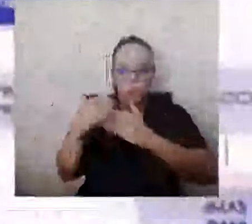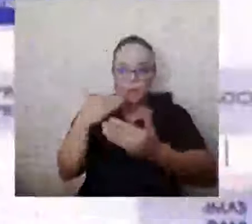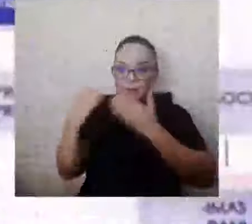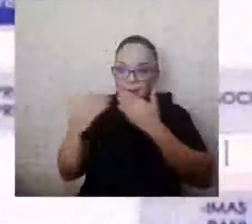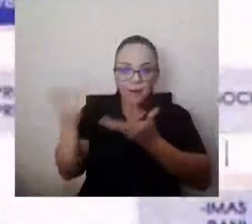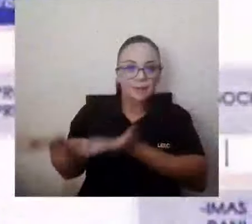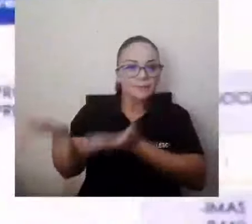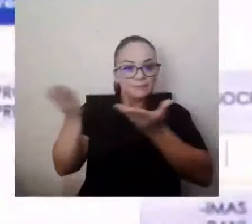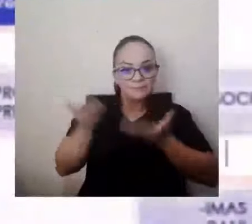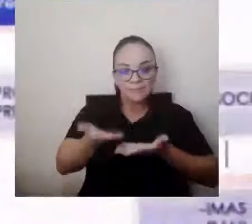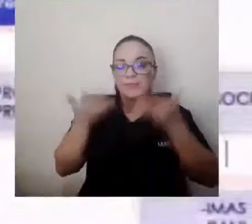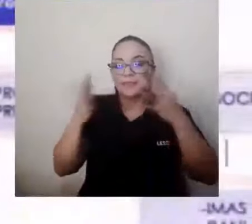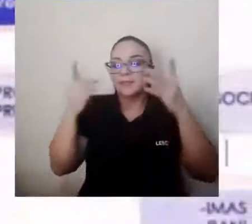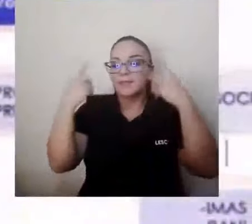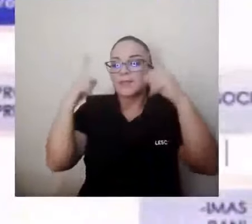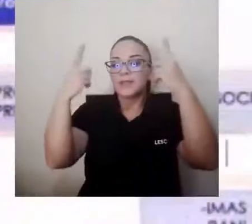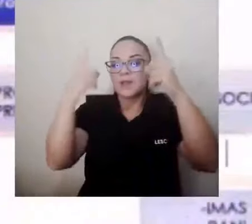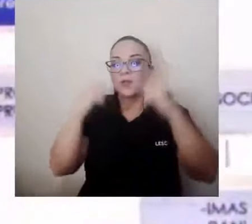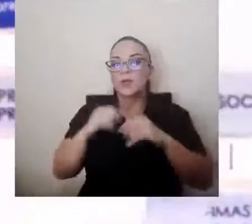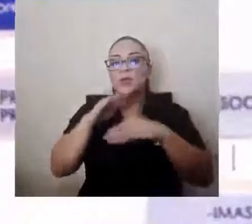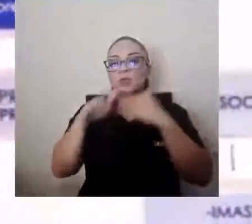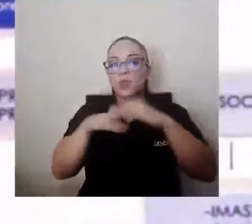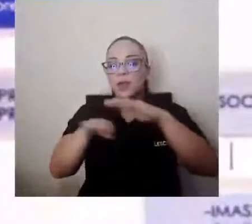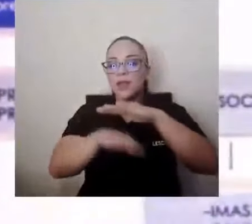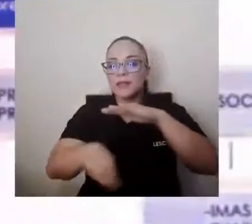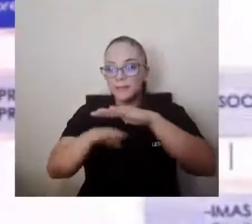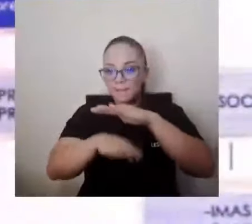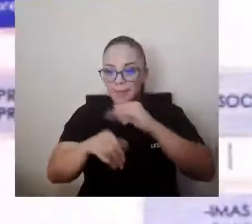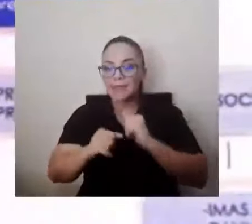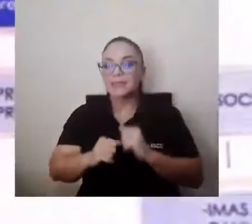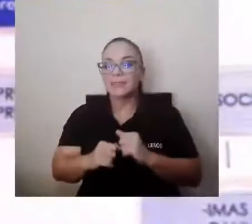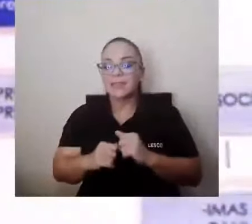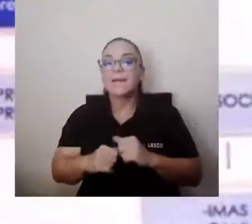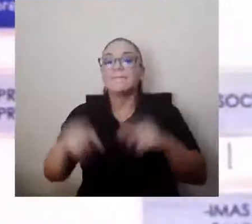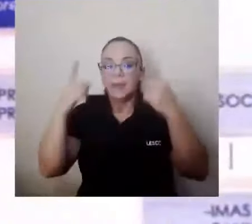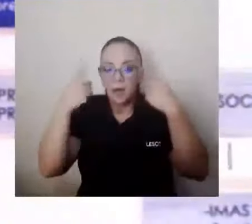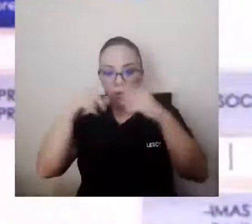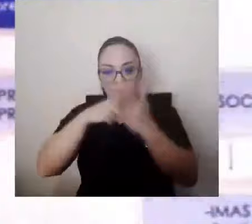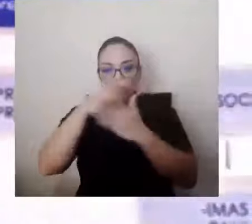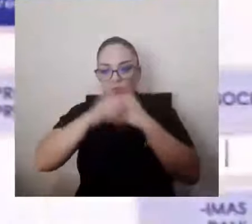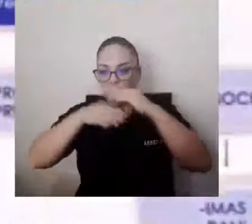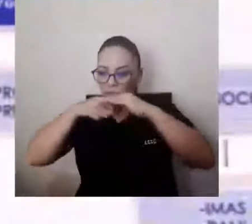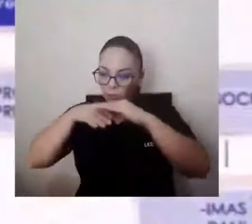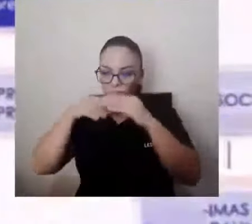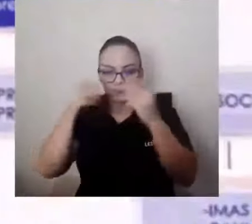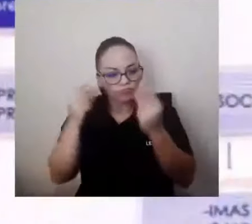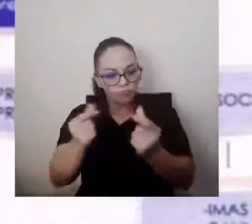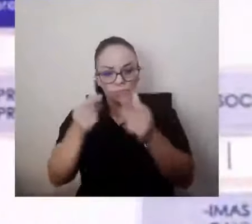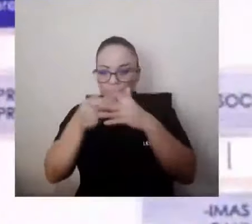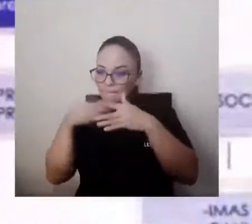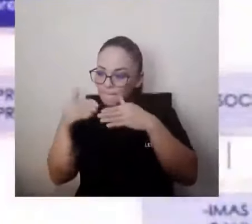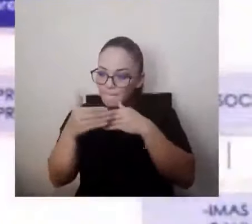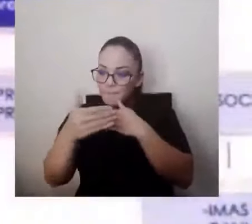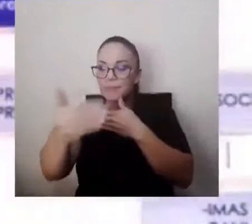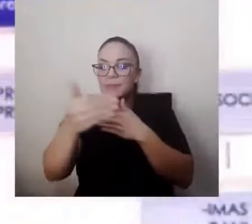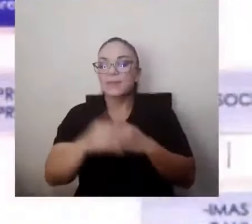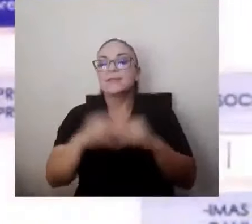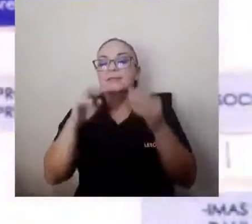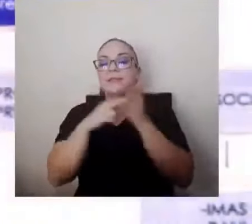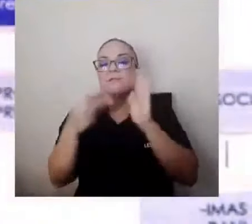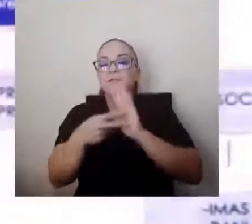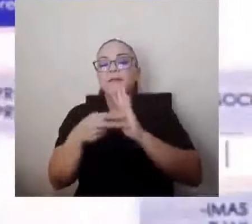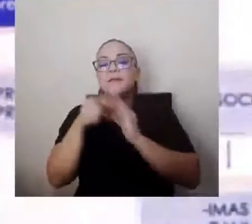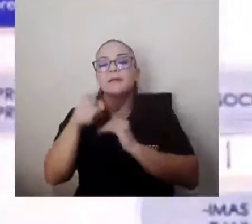han sentado los pilares sobre los cuales va a despegar este proyecto. Y eso implica que estamos